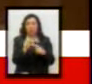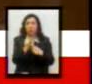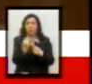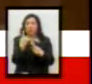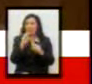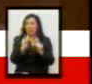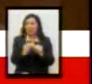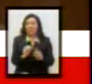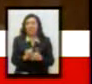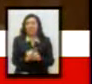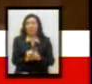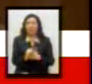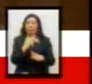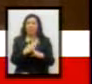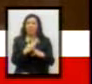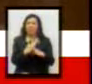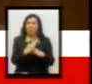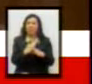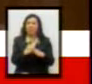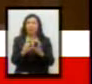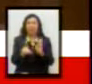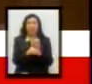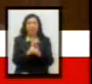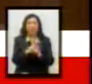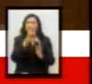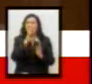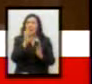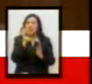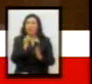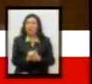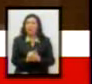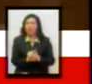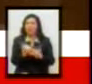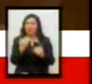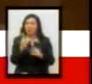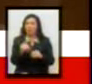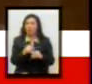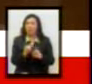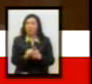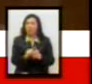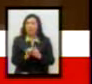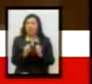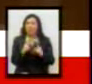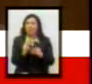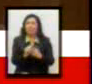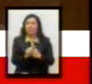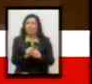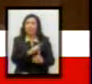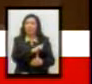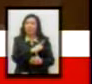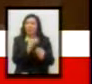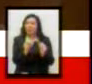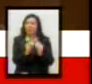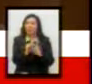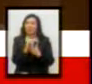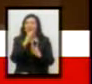el cumplimiento y defensa de los derechos de las mujeres. Esto, a su vez, también va a permitirnos fortalecer la